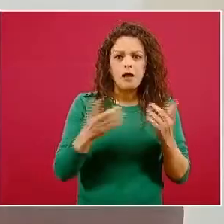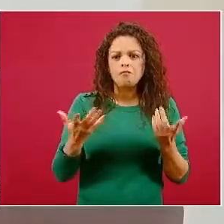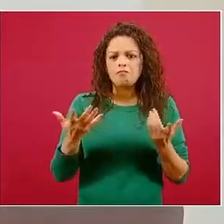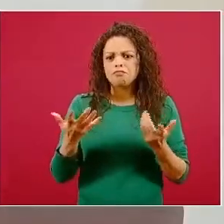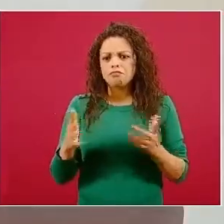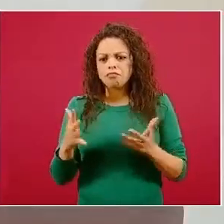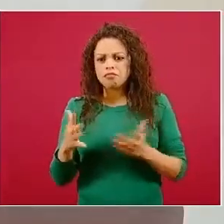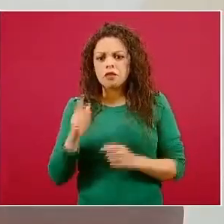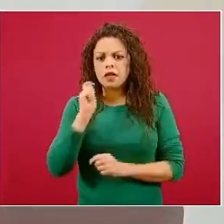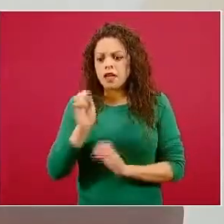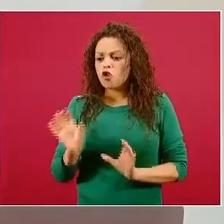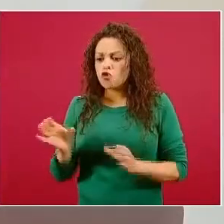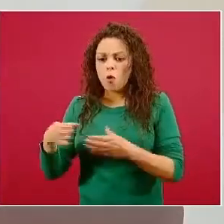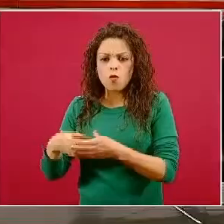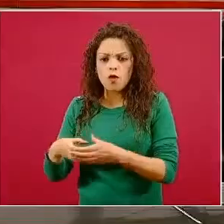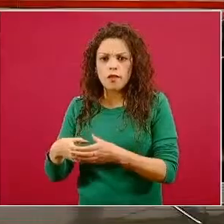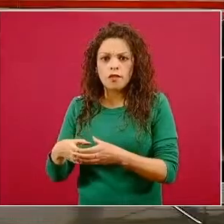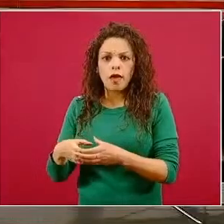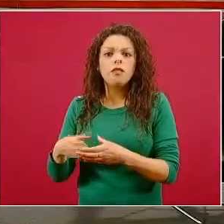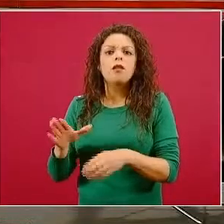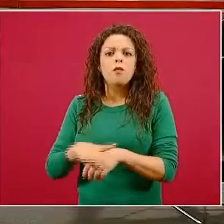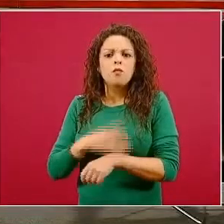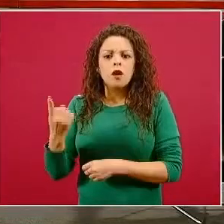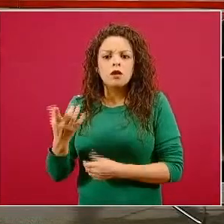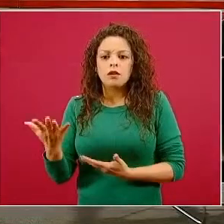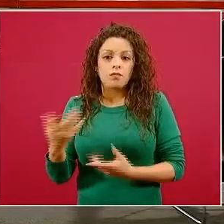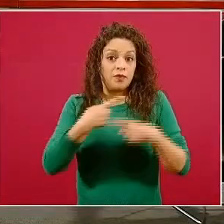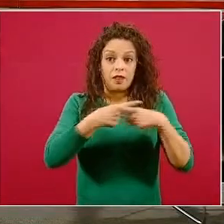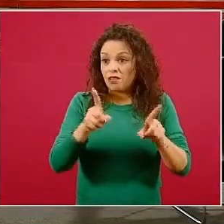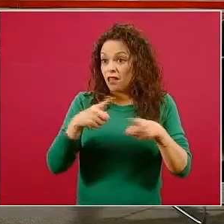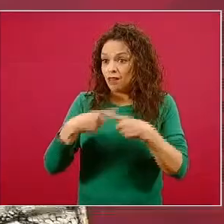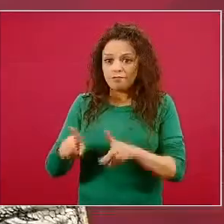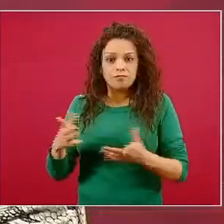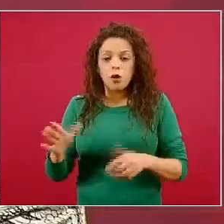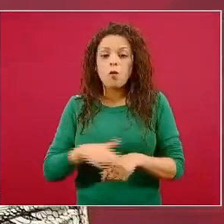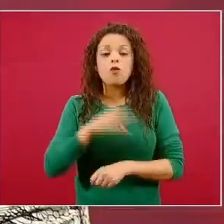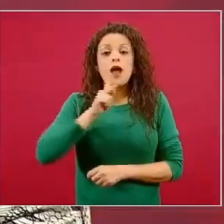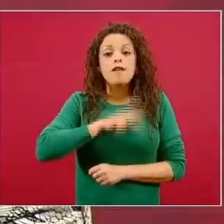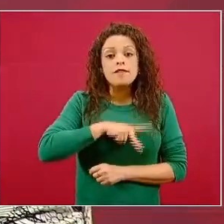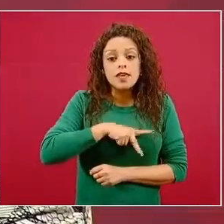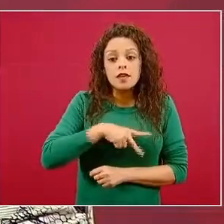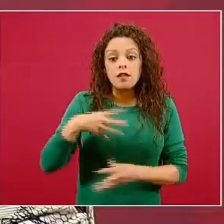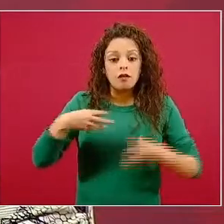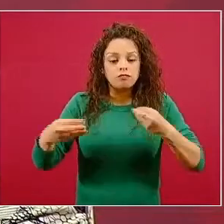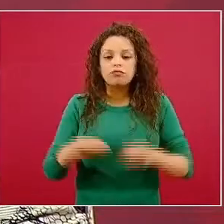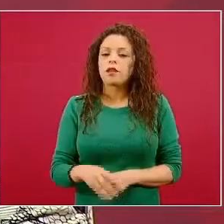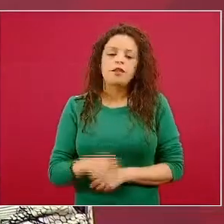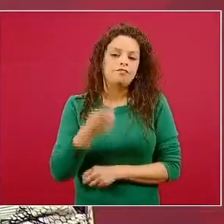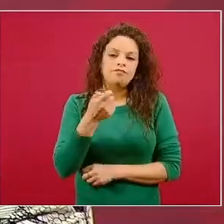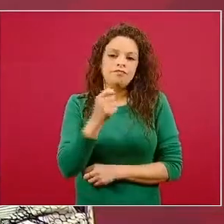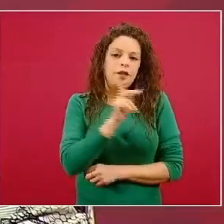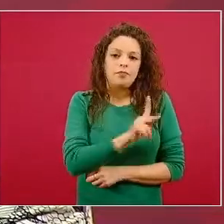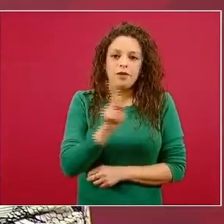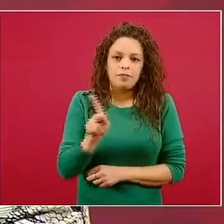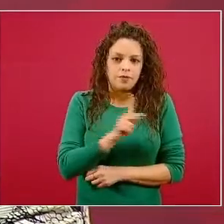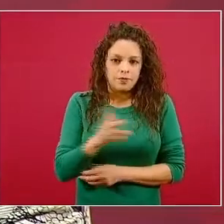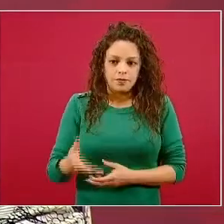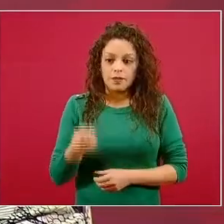presenta en comunidad, porque no somos diferentes, porque el virus y la transmisión comunitaria es similar. De estos,